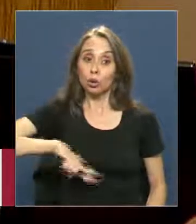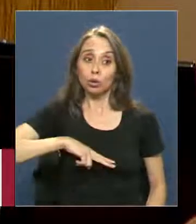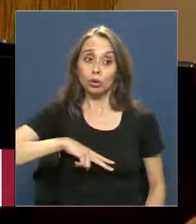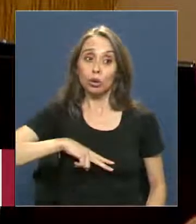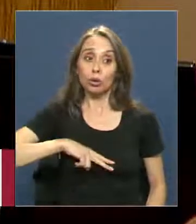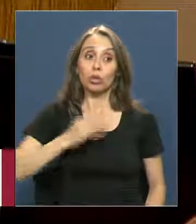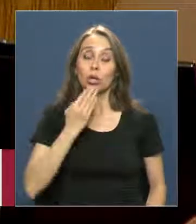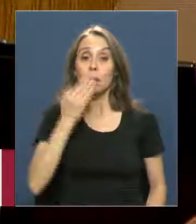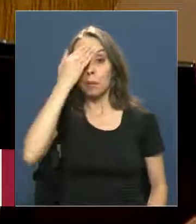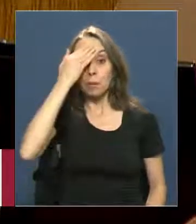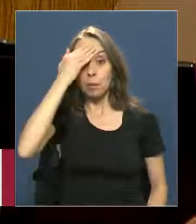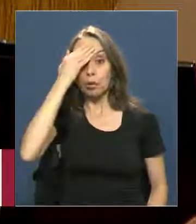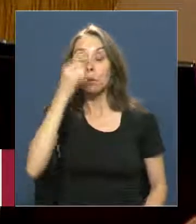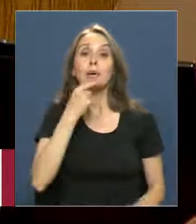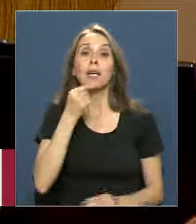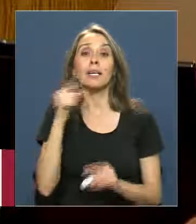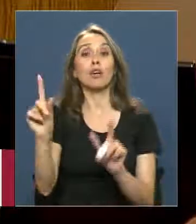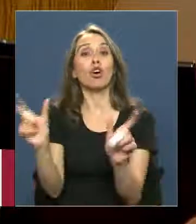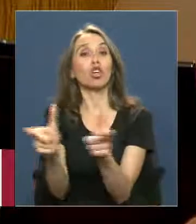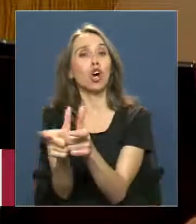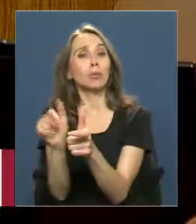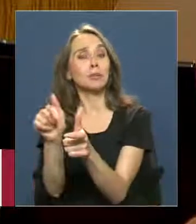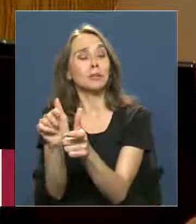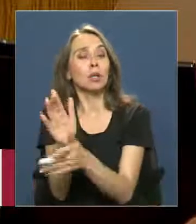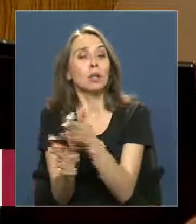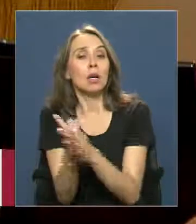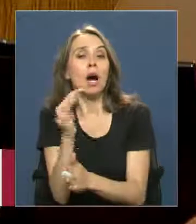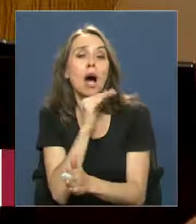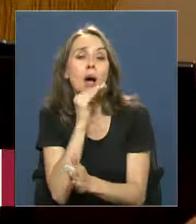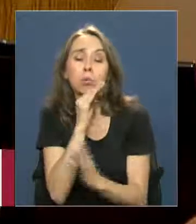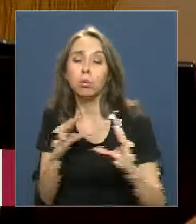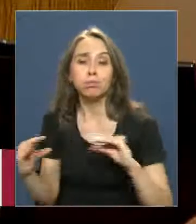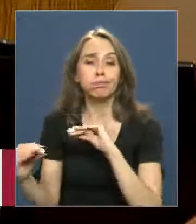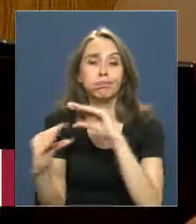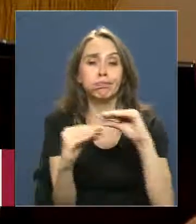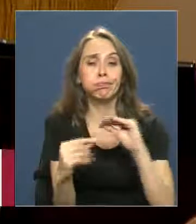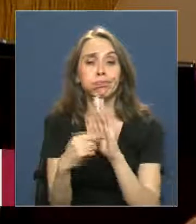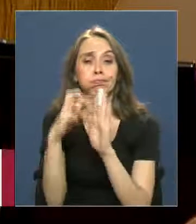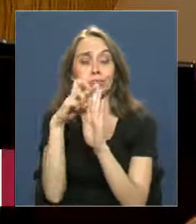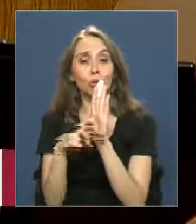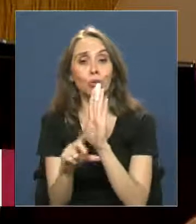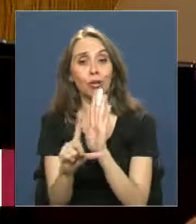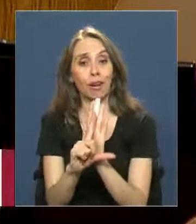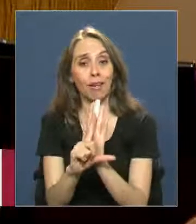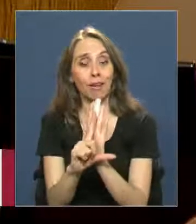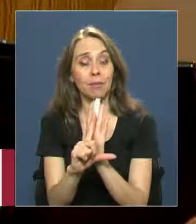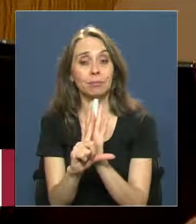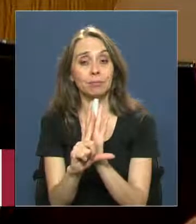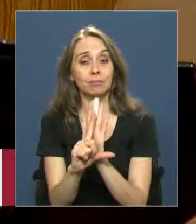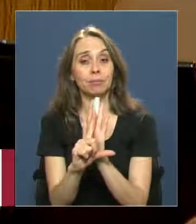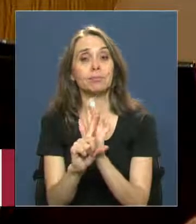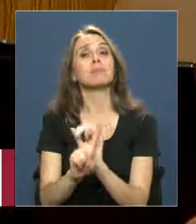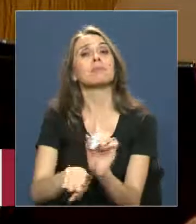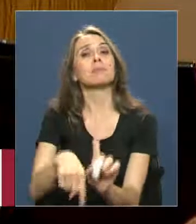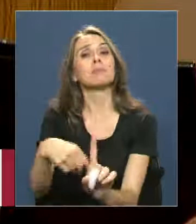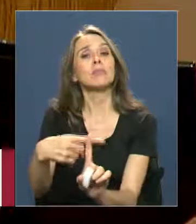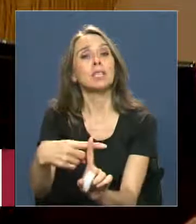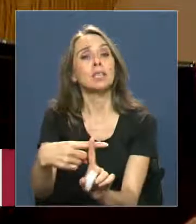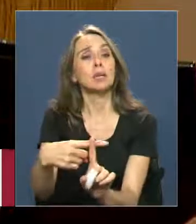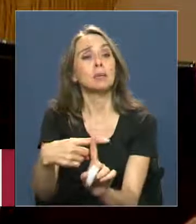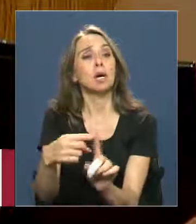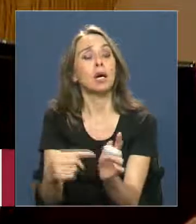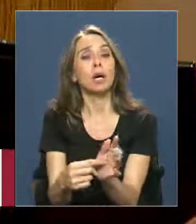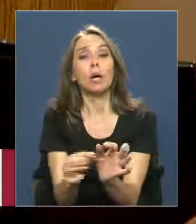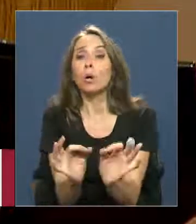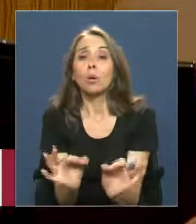eso, pero quisimos acelerar el tratamiento de este proyecto. Además de que es muy